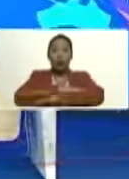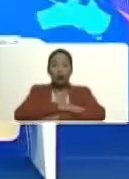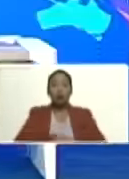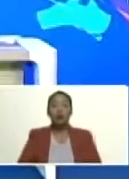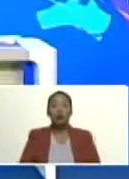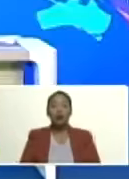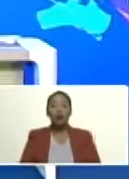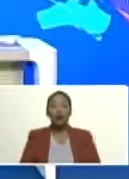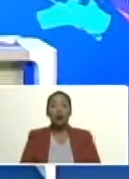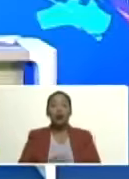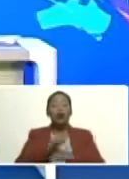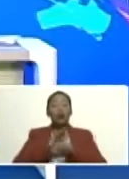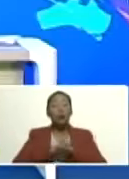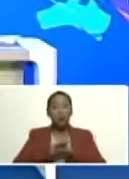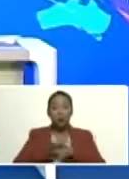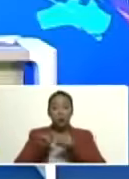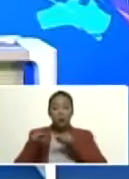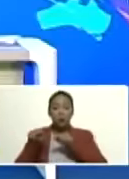Por eso,